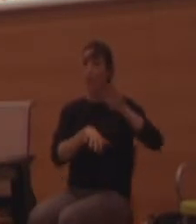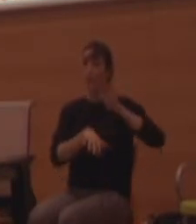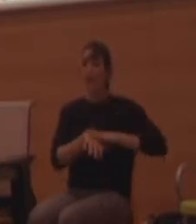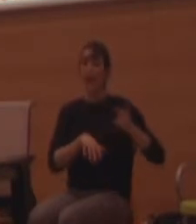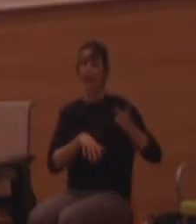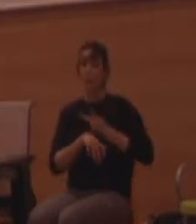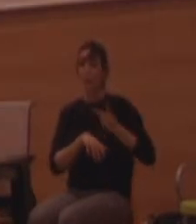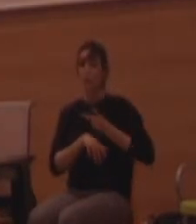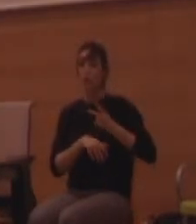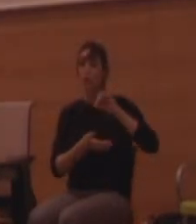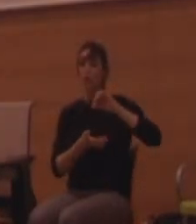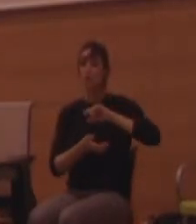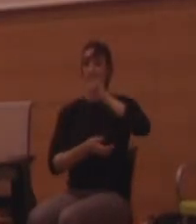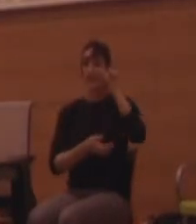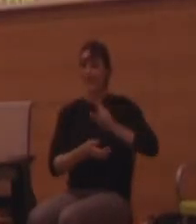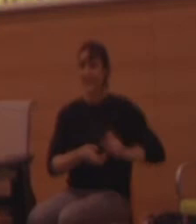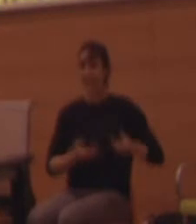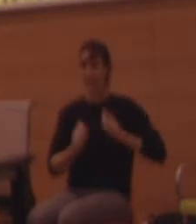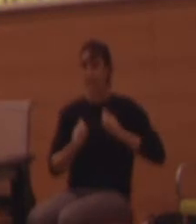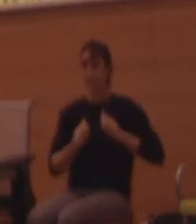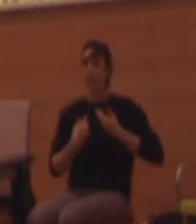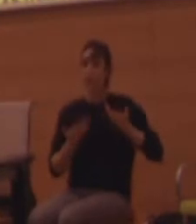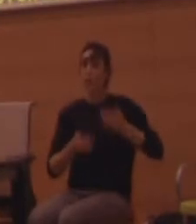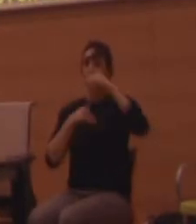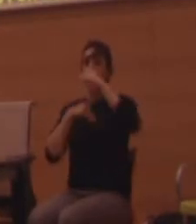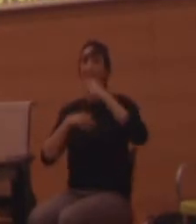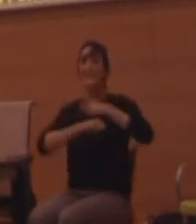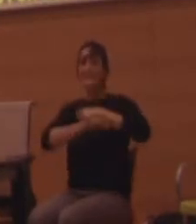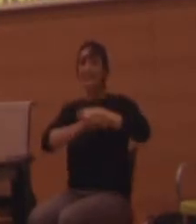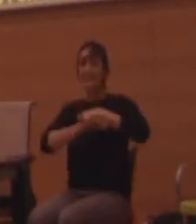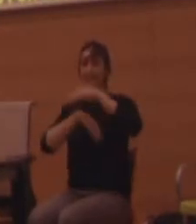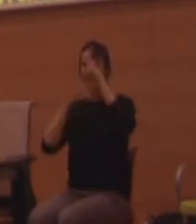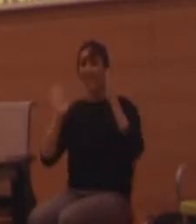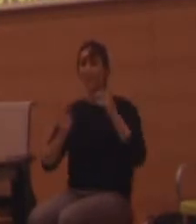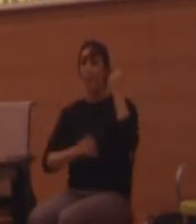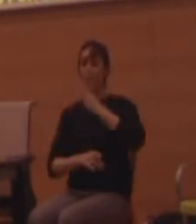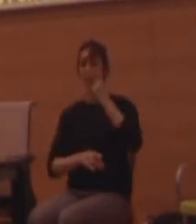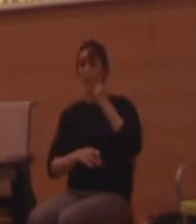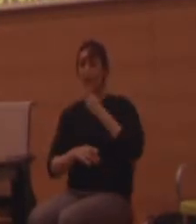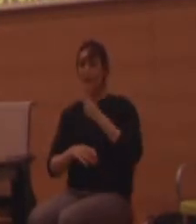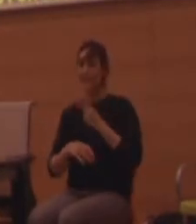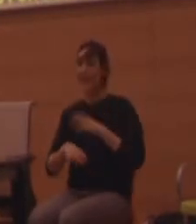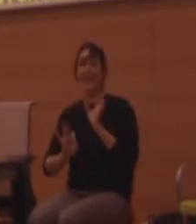de prevención en atención primaria. Y nada más y muchas gracias.